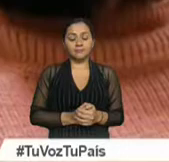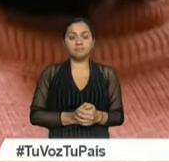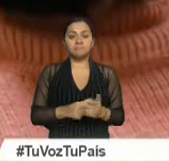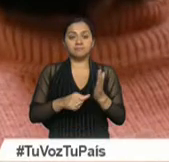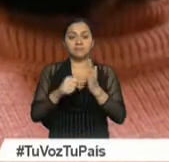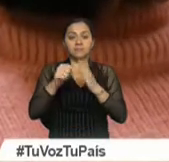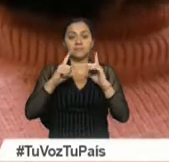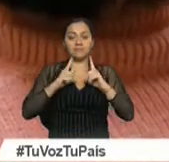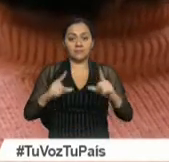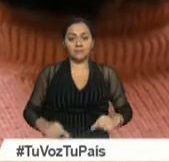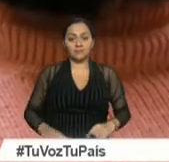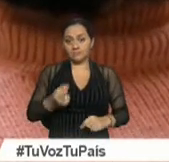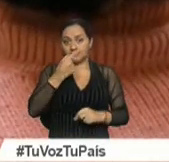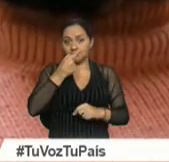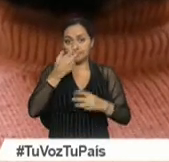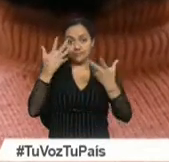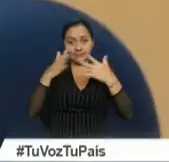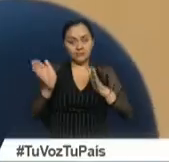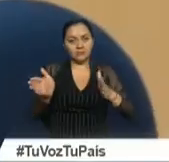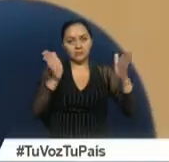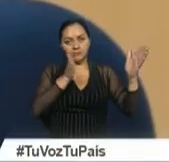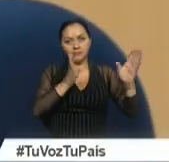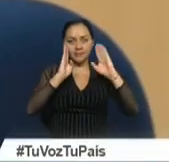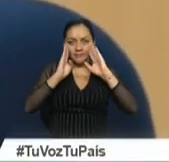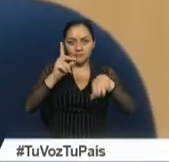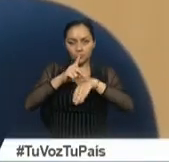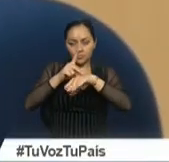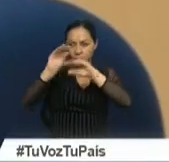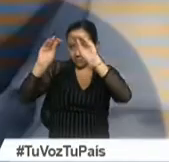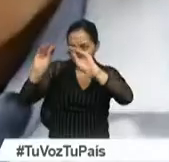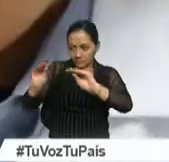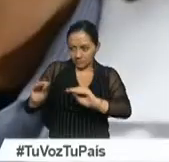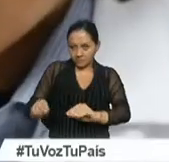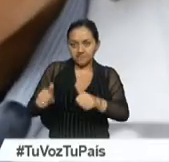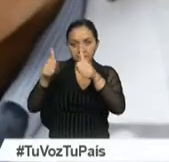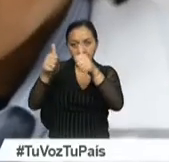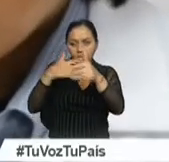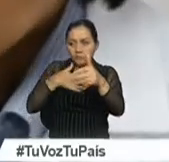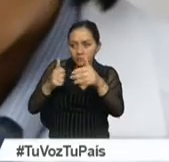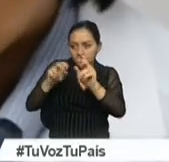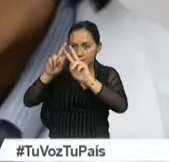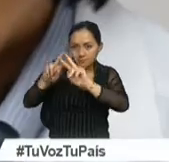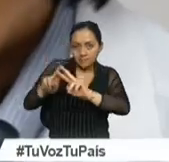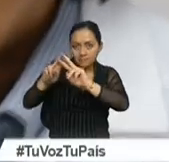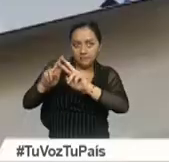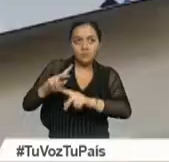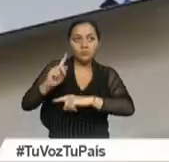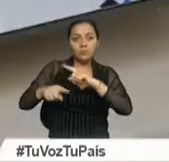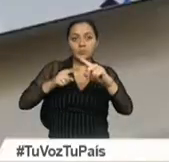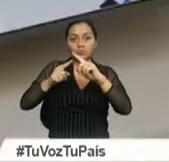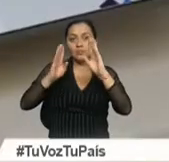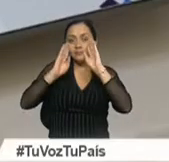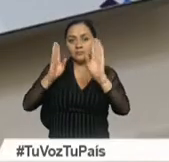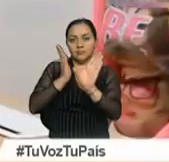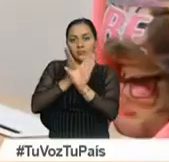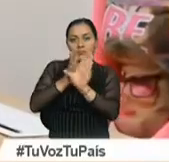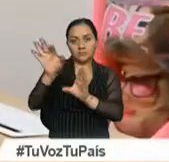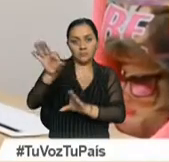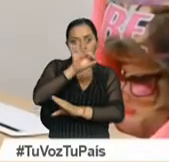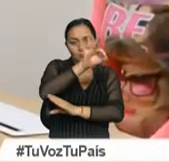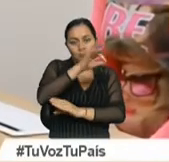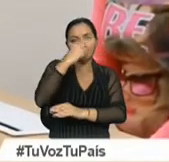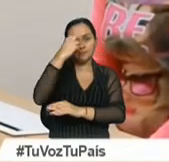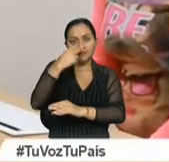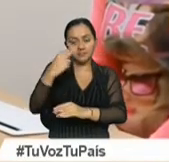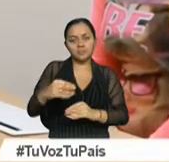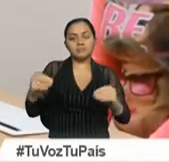del medicamento, brinda la atención integral para los pacientes con enfermedades catastróficas, incluyendo la atención psicológica, rehabilitación